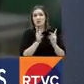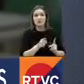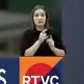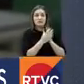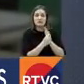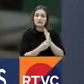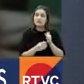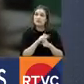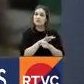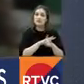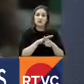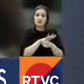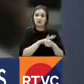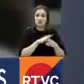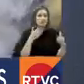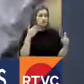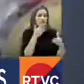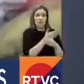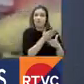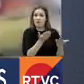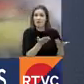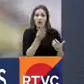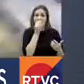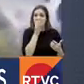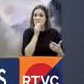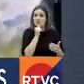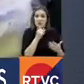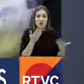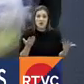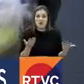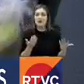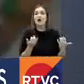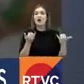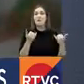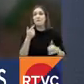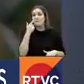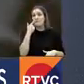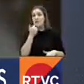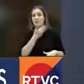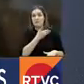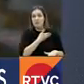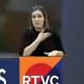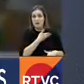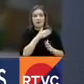bajos recursos económicos y muchos padres de familia enviaban a sus hijos